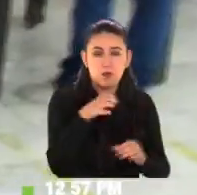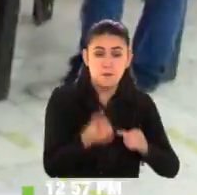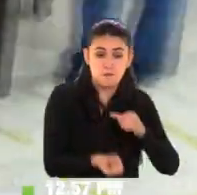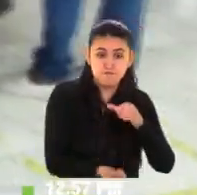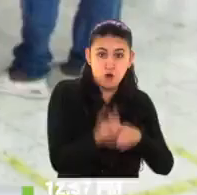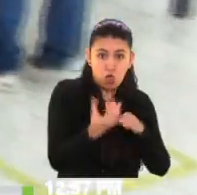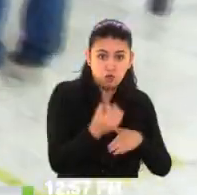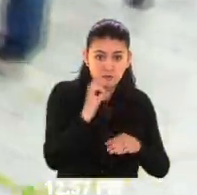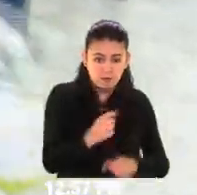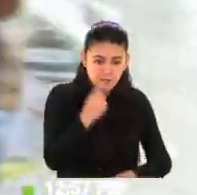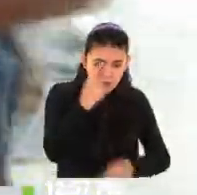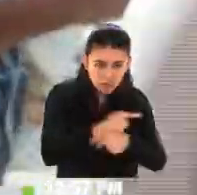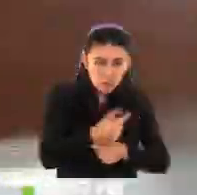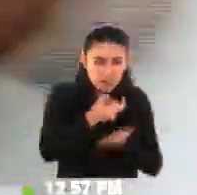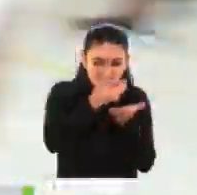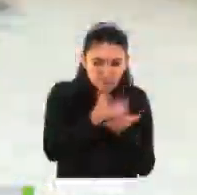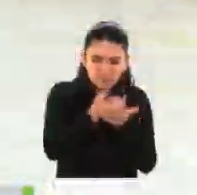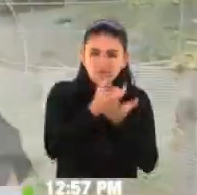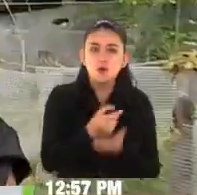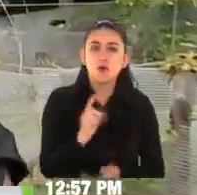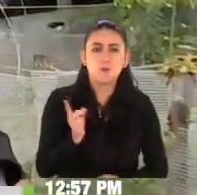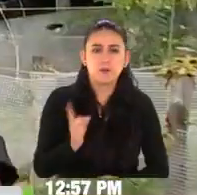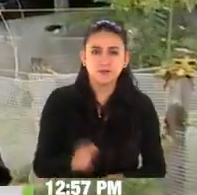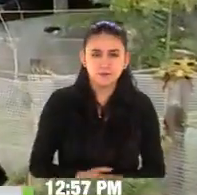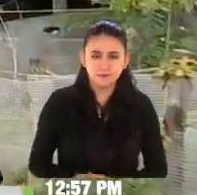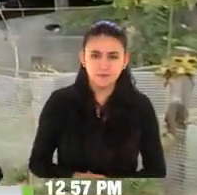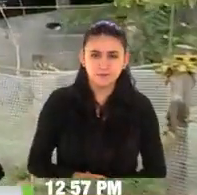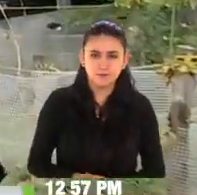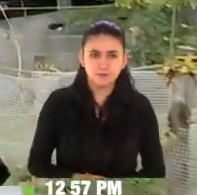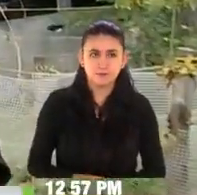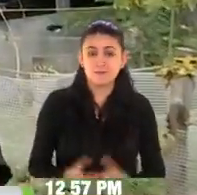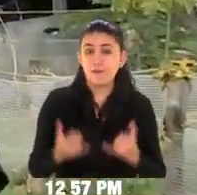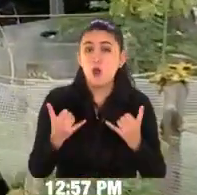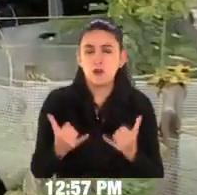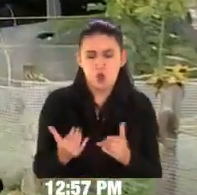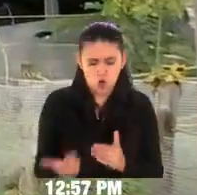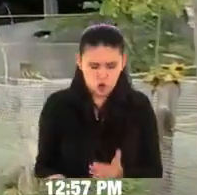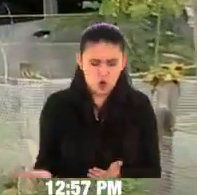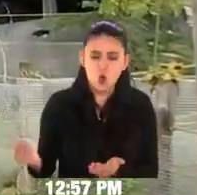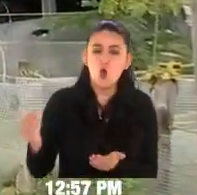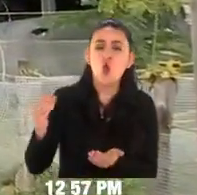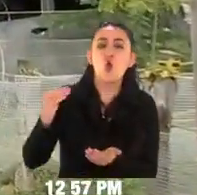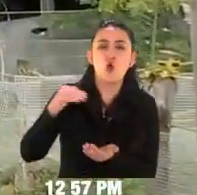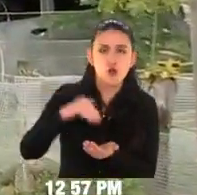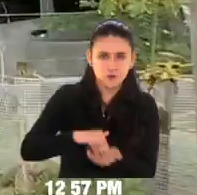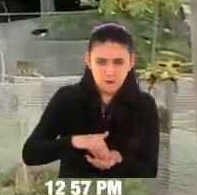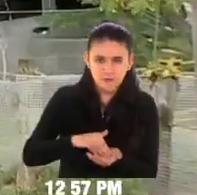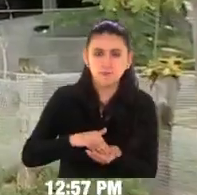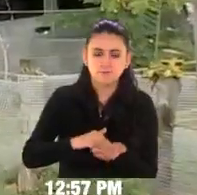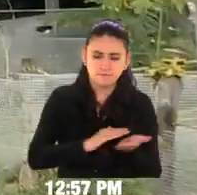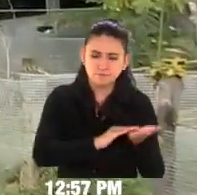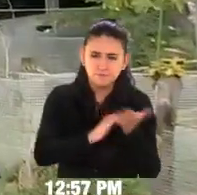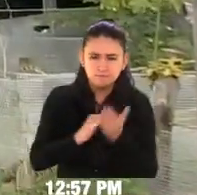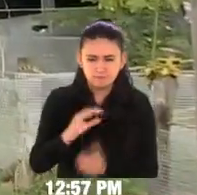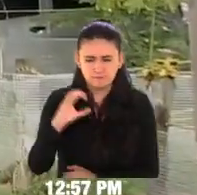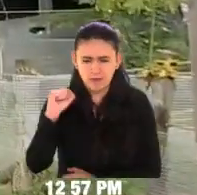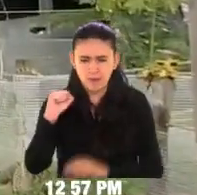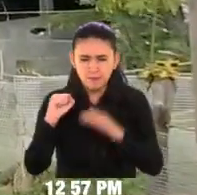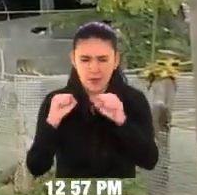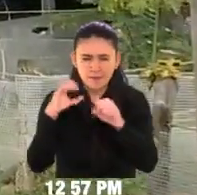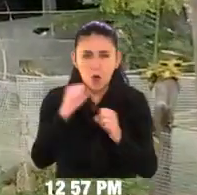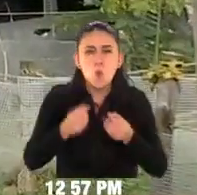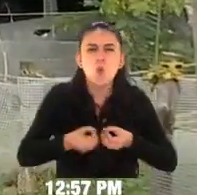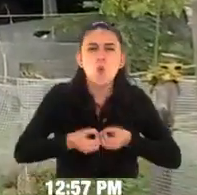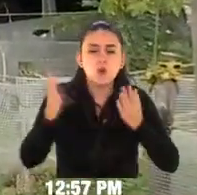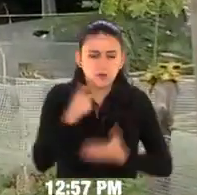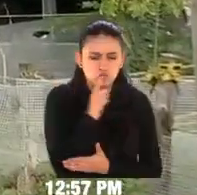cumplían con el gramaje. En este momento tenemos que reprogramar ese ejercicio, poder identificar cuántos paquetes